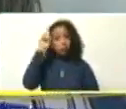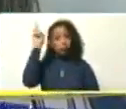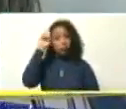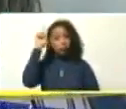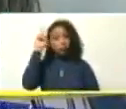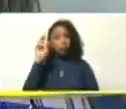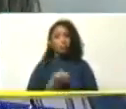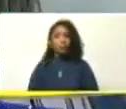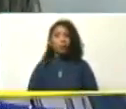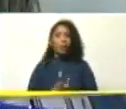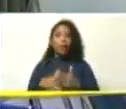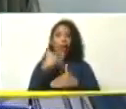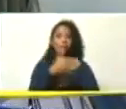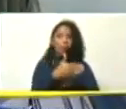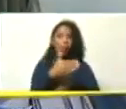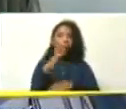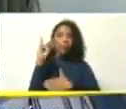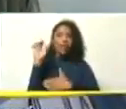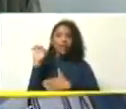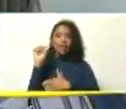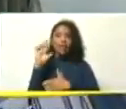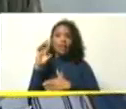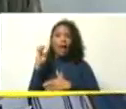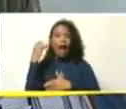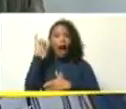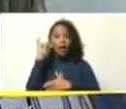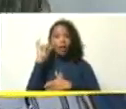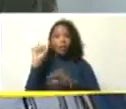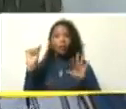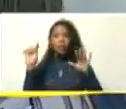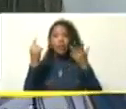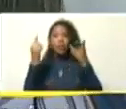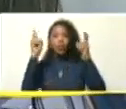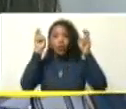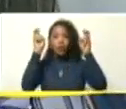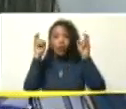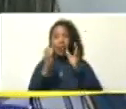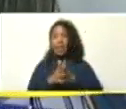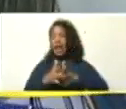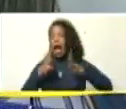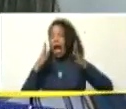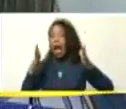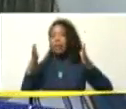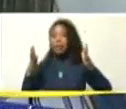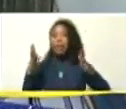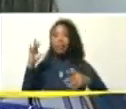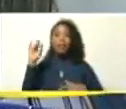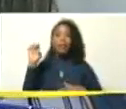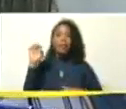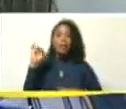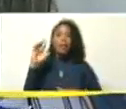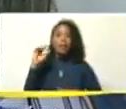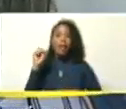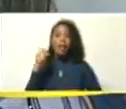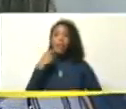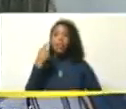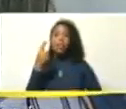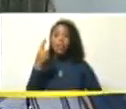Y después, bueno, Desiré tiene un sexto sentido muy grande, ¿verdad, Desiré? Desiré ve las cosas más